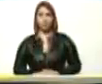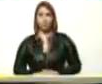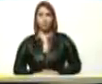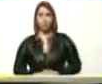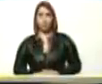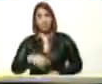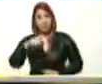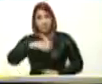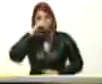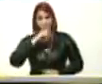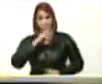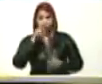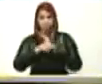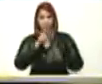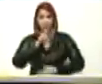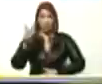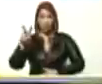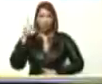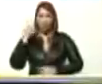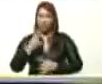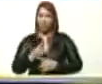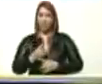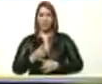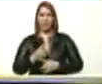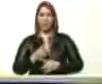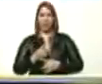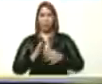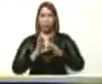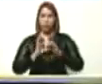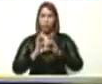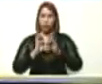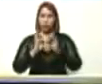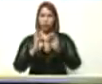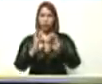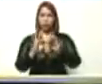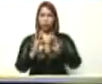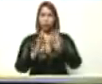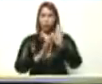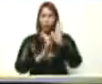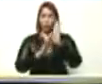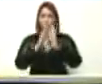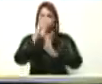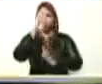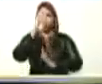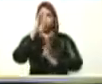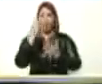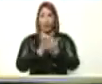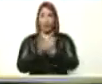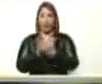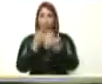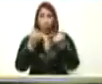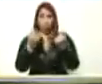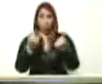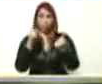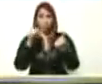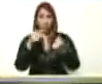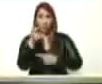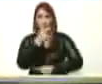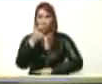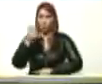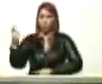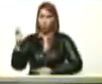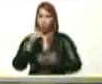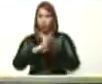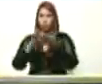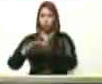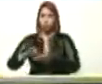este año 2022, tiene que ser de consolidación, del crecimiento económico, y de la búsqueda de soluciones,